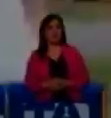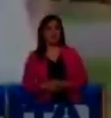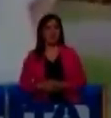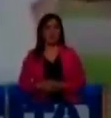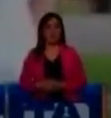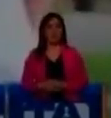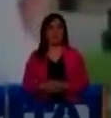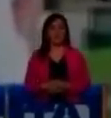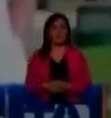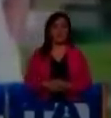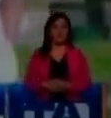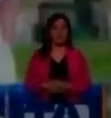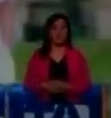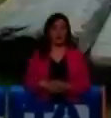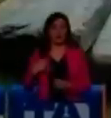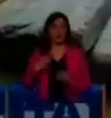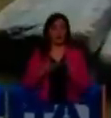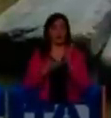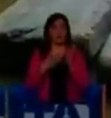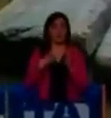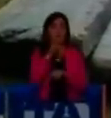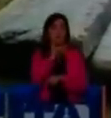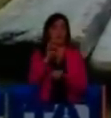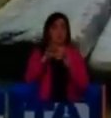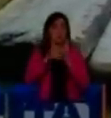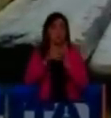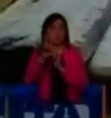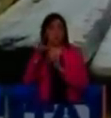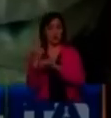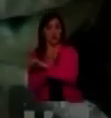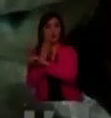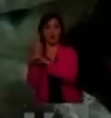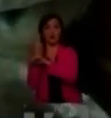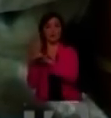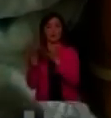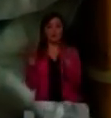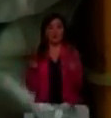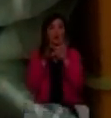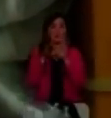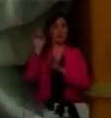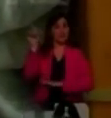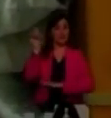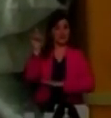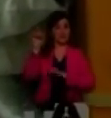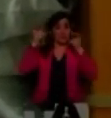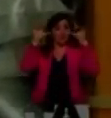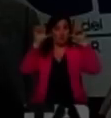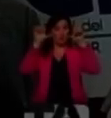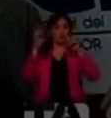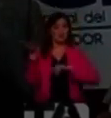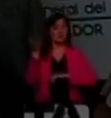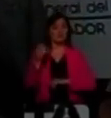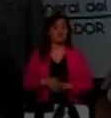agua de 20 minutos a 2 horas. La persona que está pasando ahí, la que acabaron de pasar, es una compañera, Patricia Spitia, quien